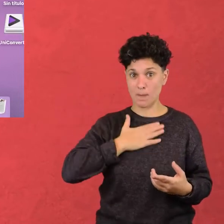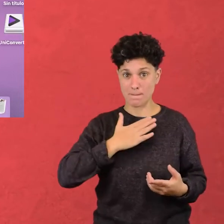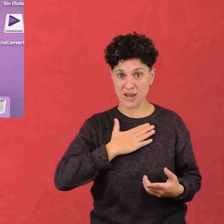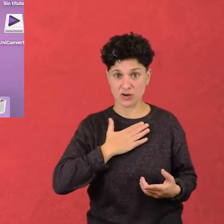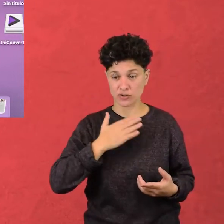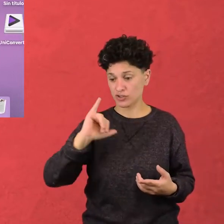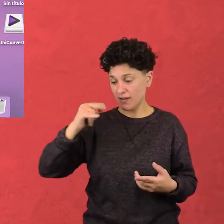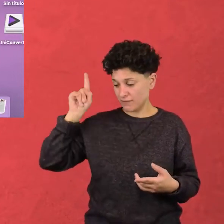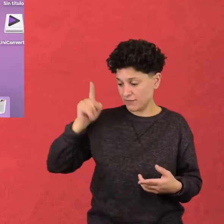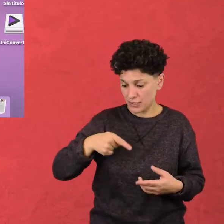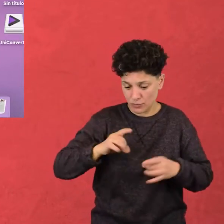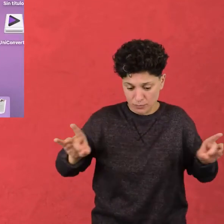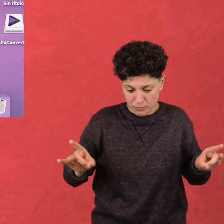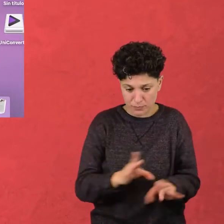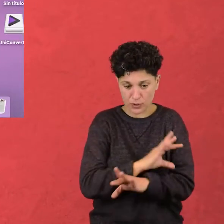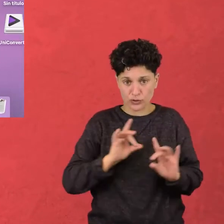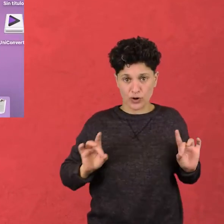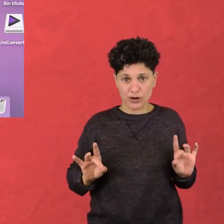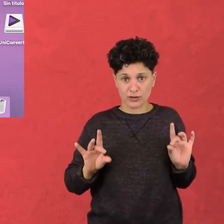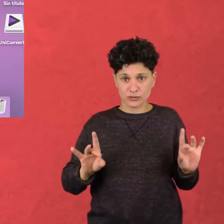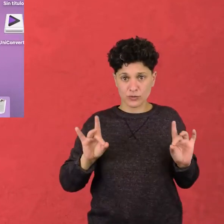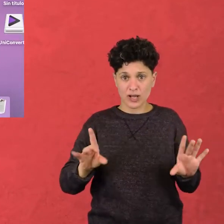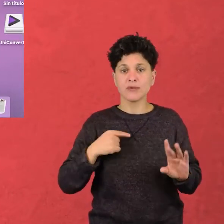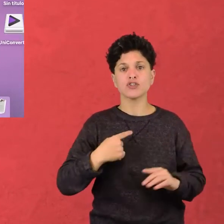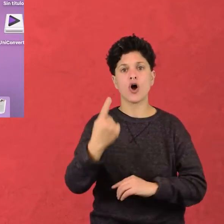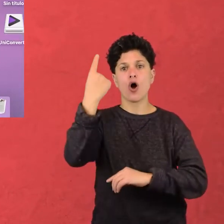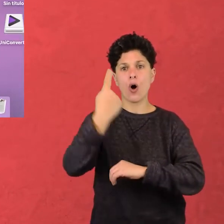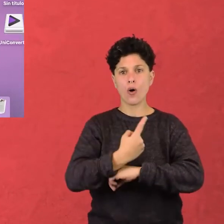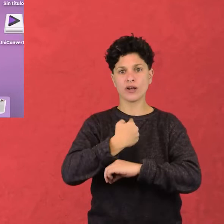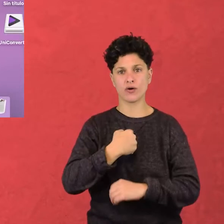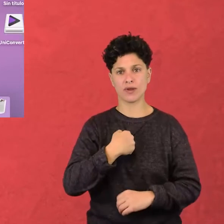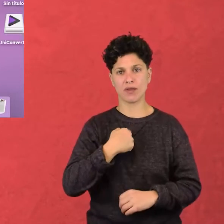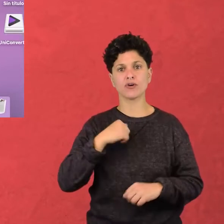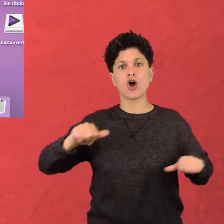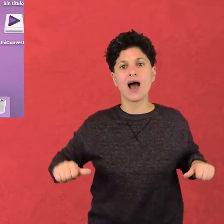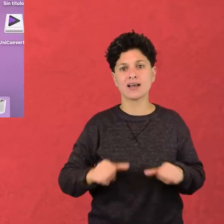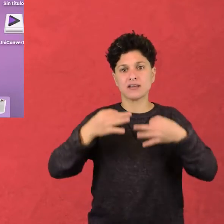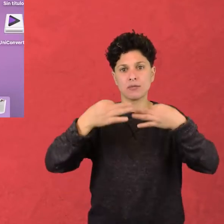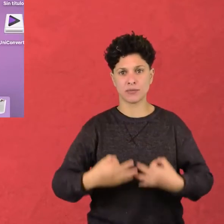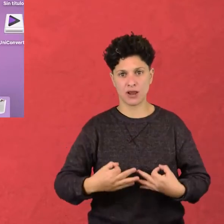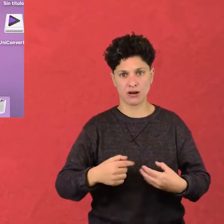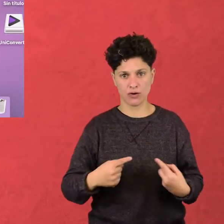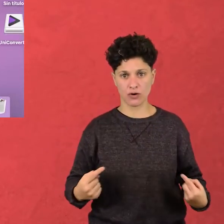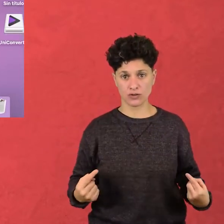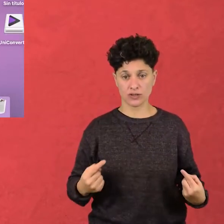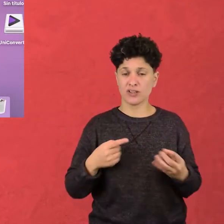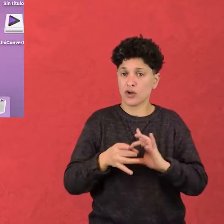que traigo, yo me obligo a tener acciones